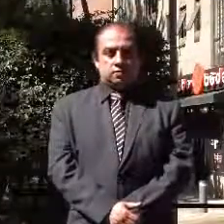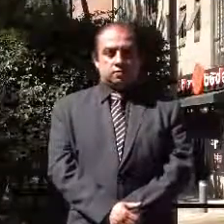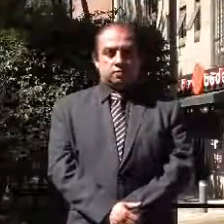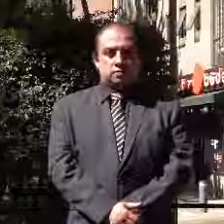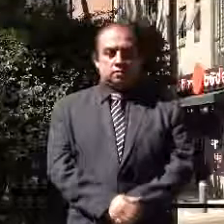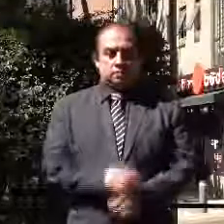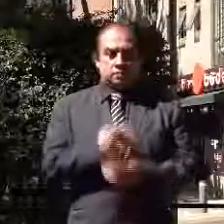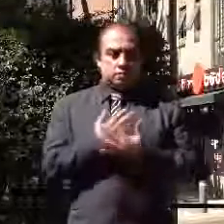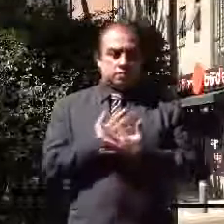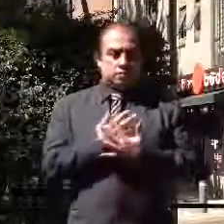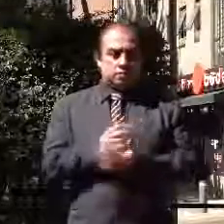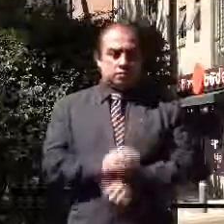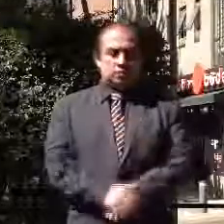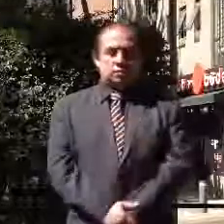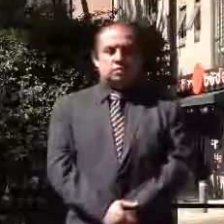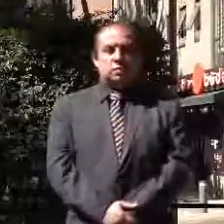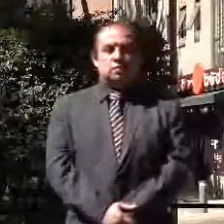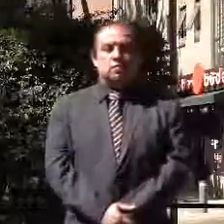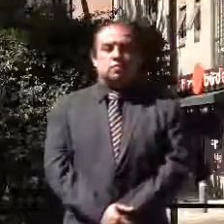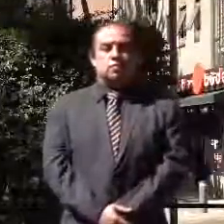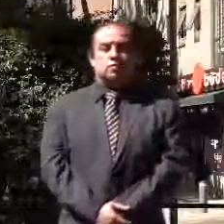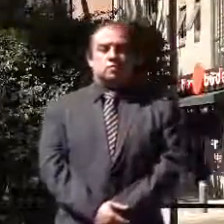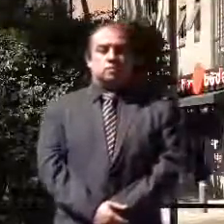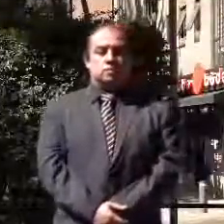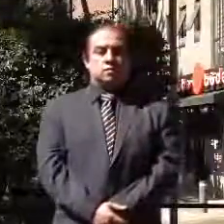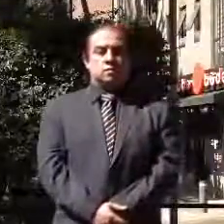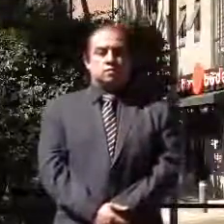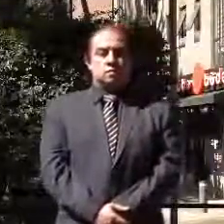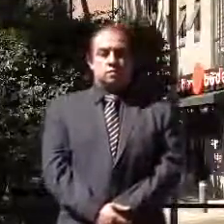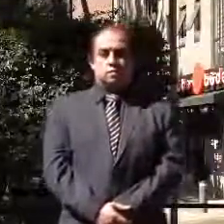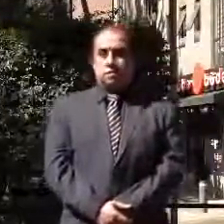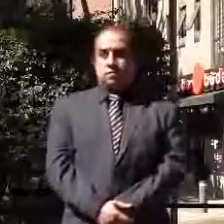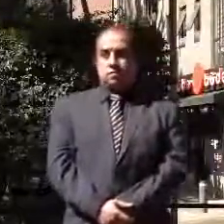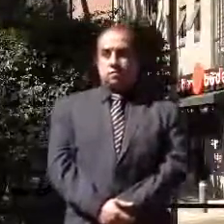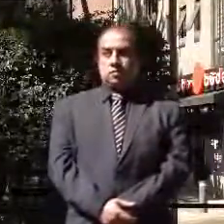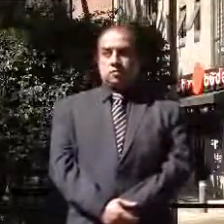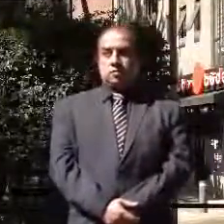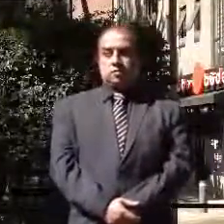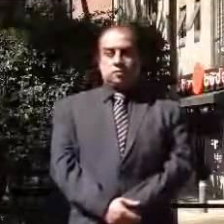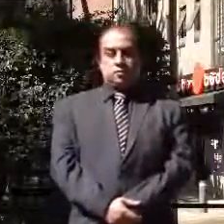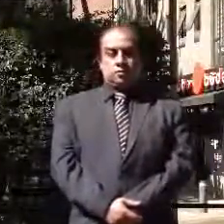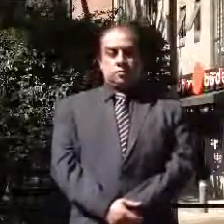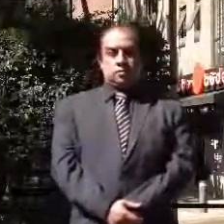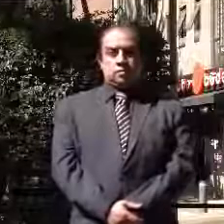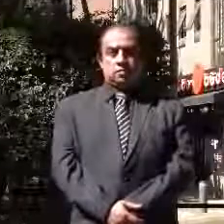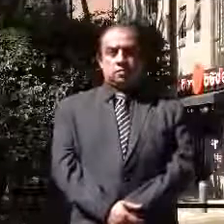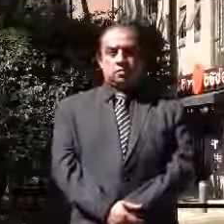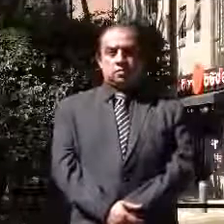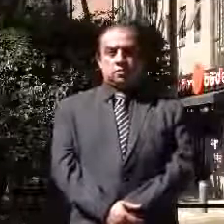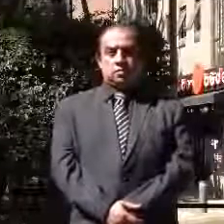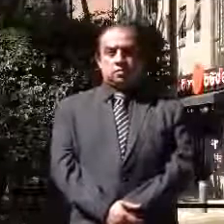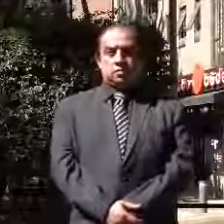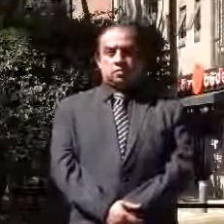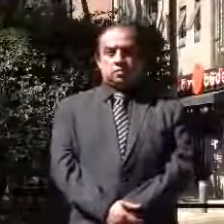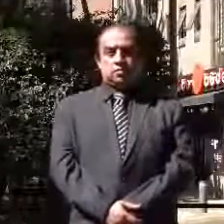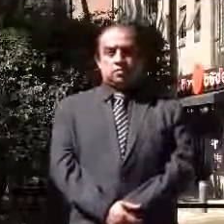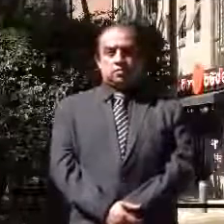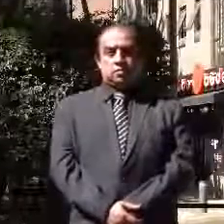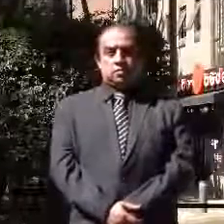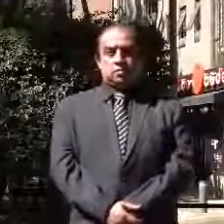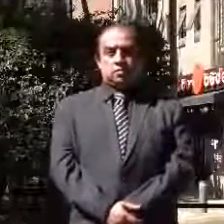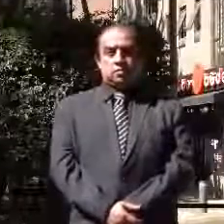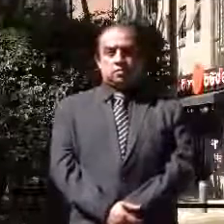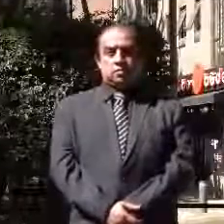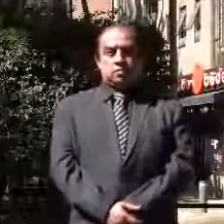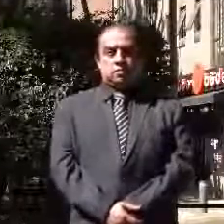Lo intentamos con el tema ahora que le pusimos con fibra óptico, o sea, aquí en esta, pero no en o sea,